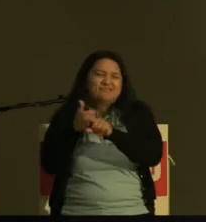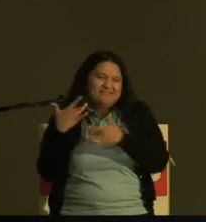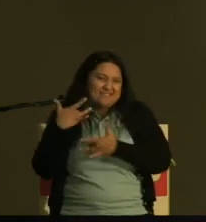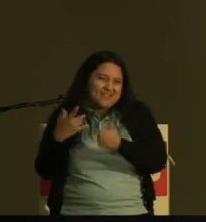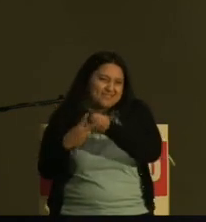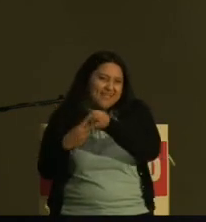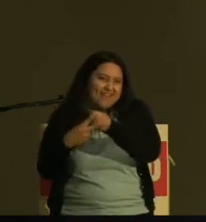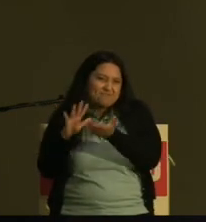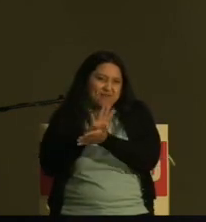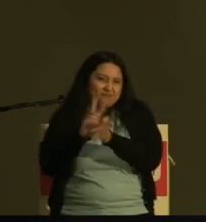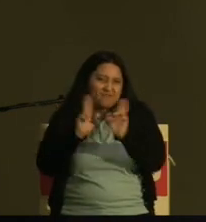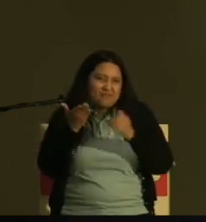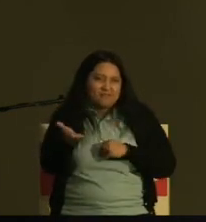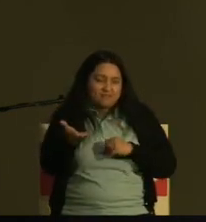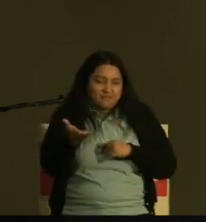pero...